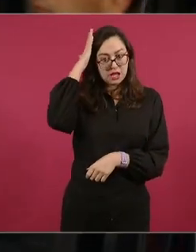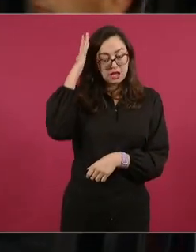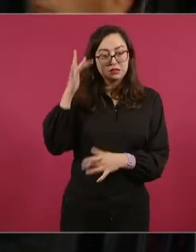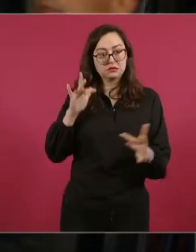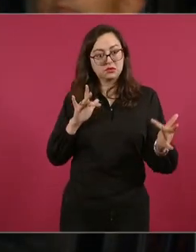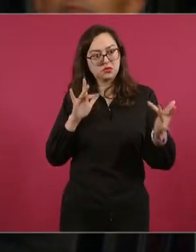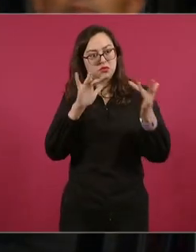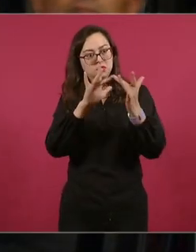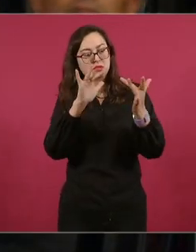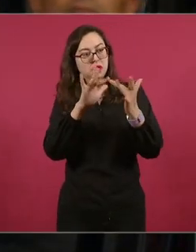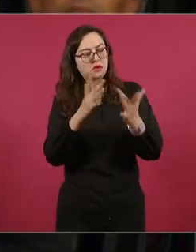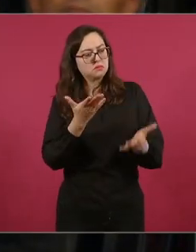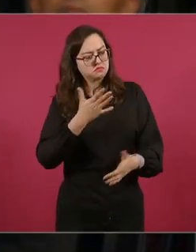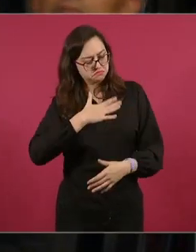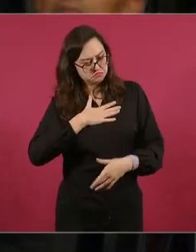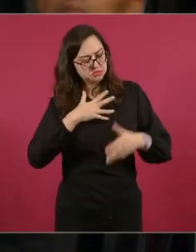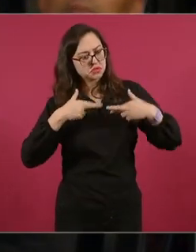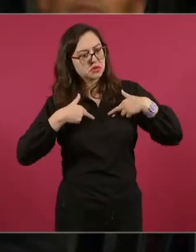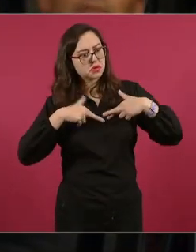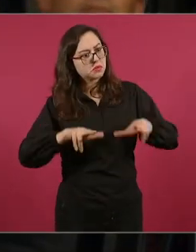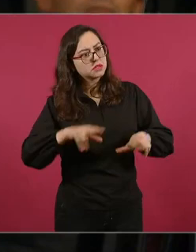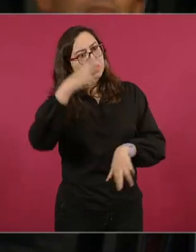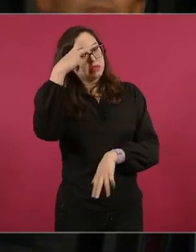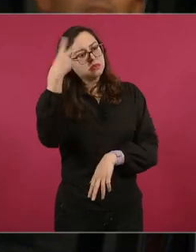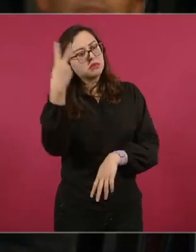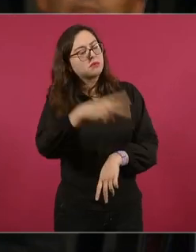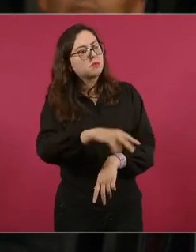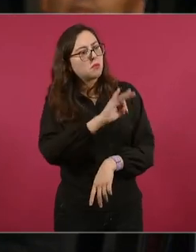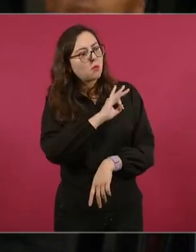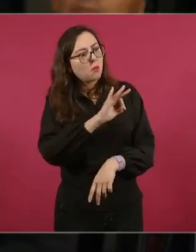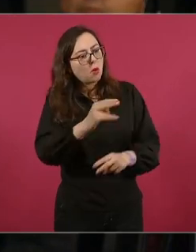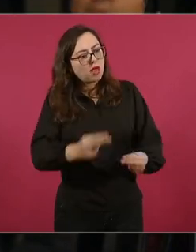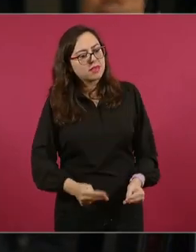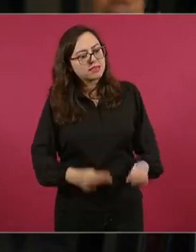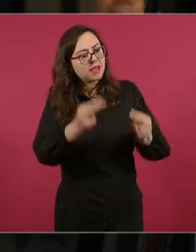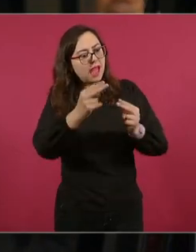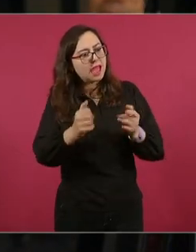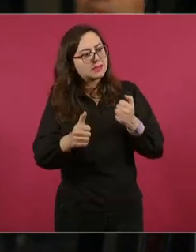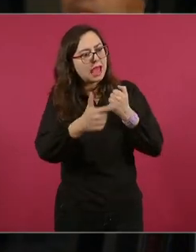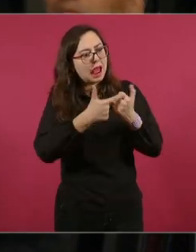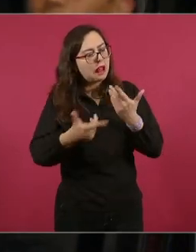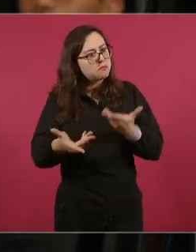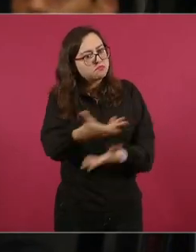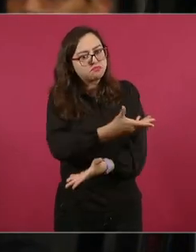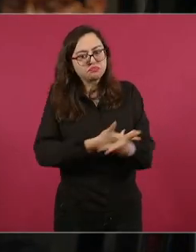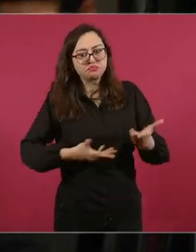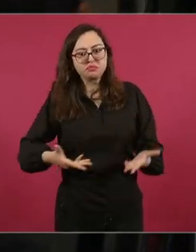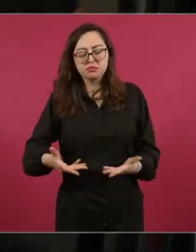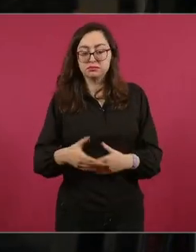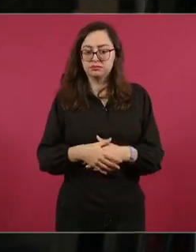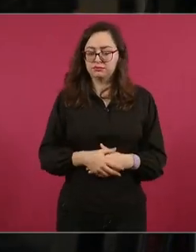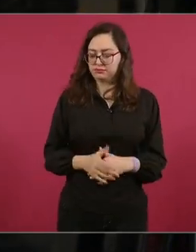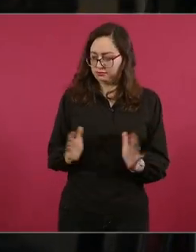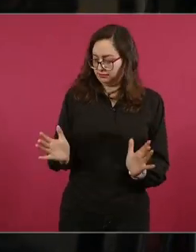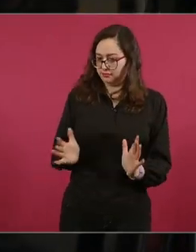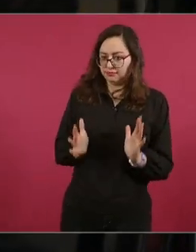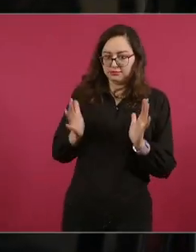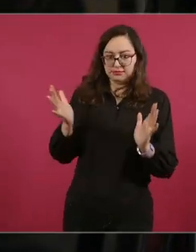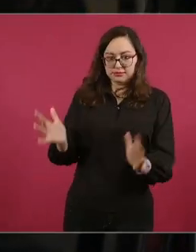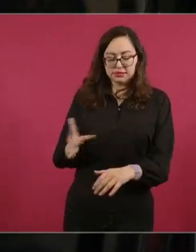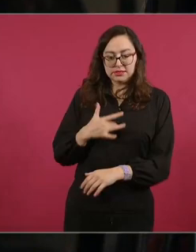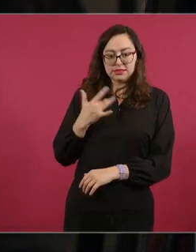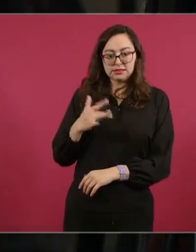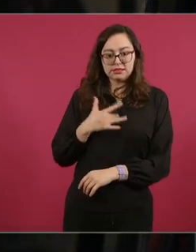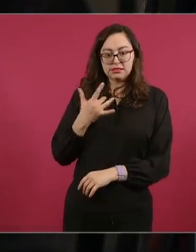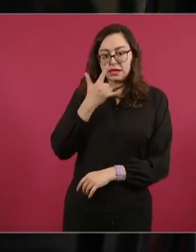pudiera él hacer negocios a nombre de empresarios de México. Aquí la cuestión es que esta persona incluso se le ha